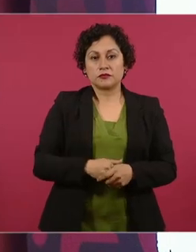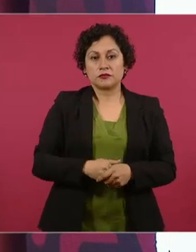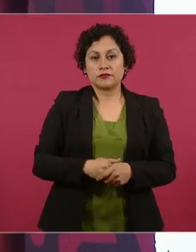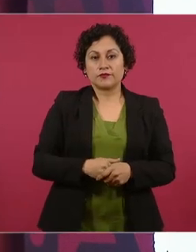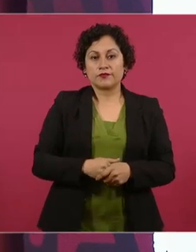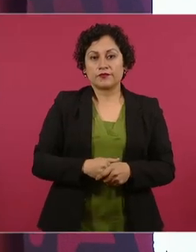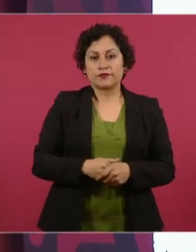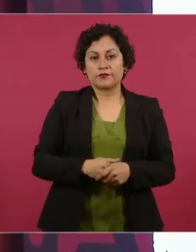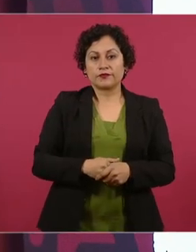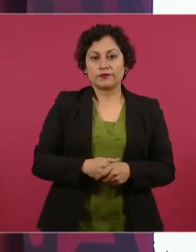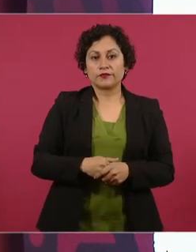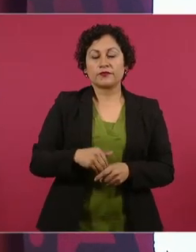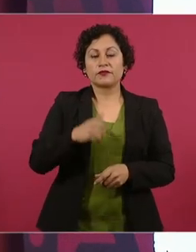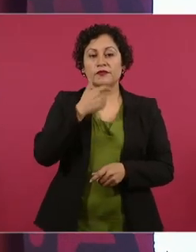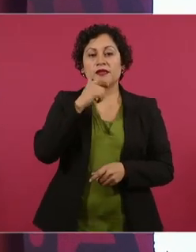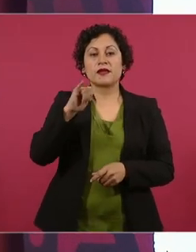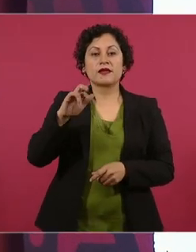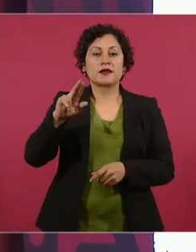Irlanda 37,